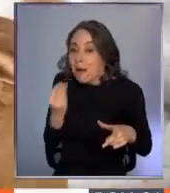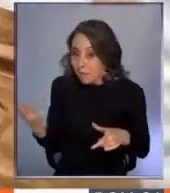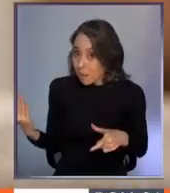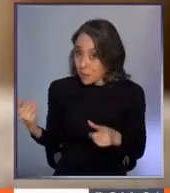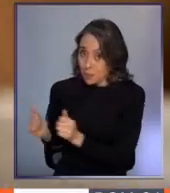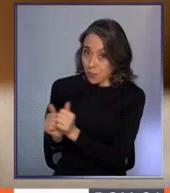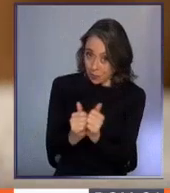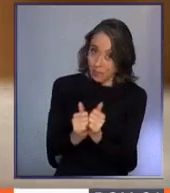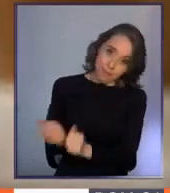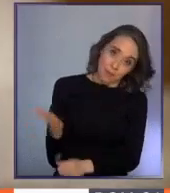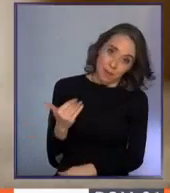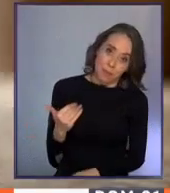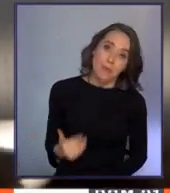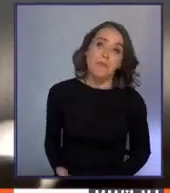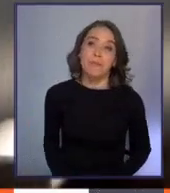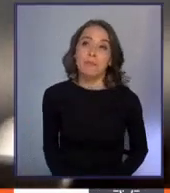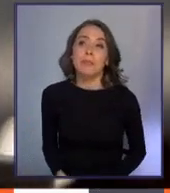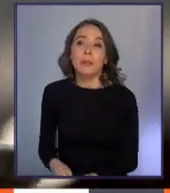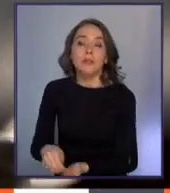¡Vamos!